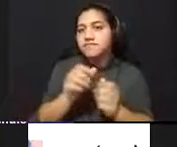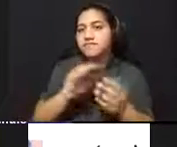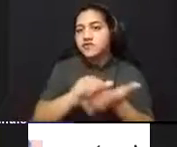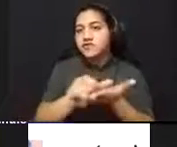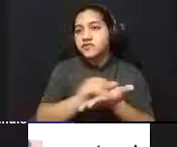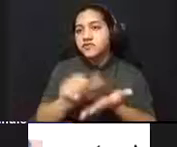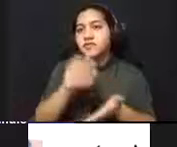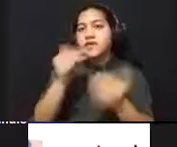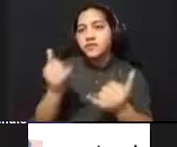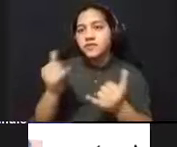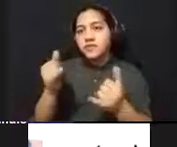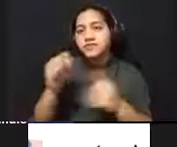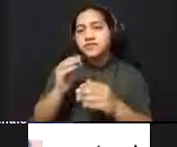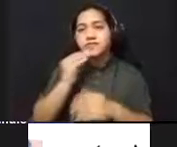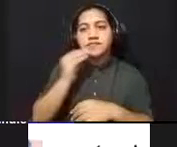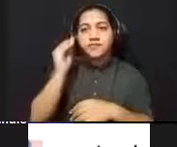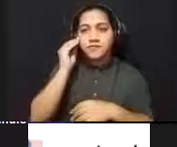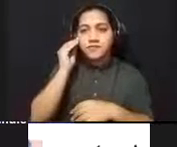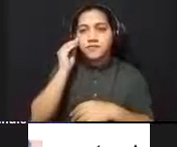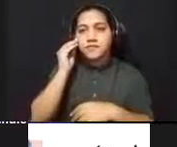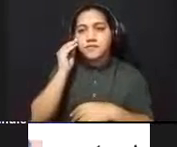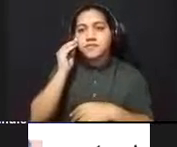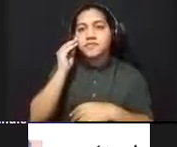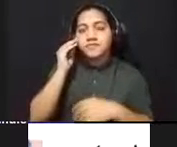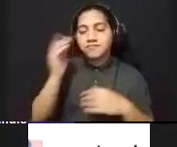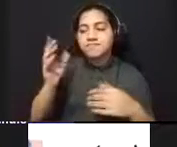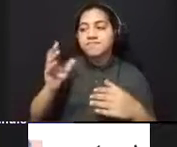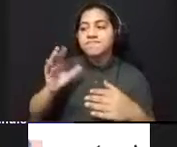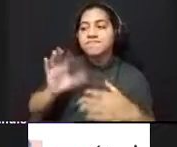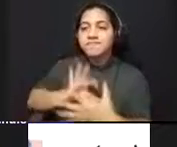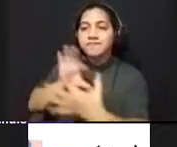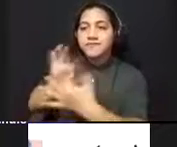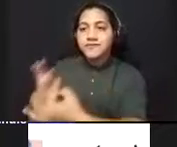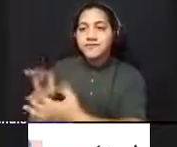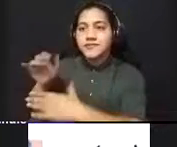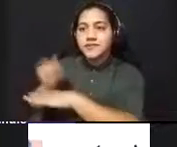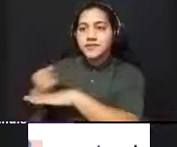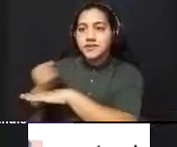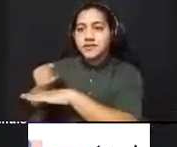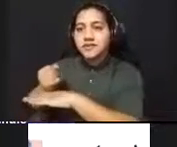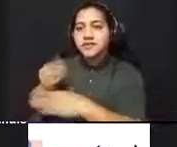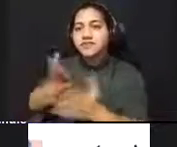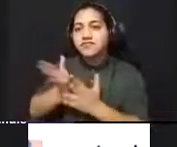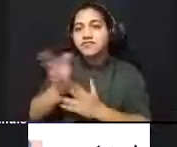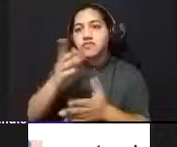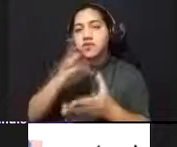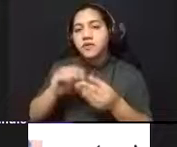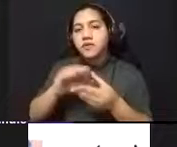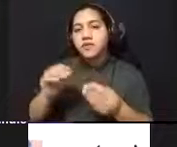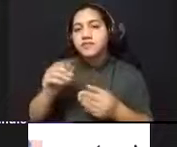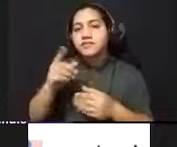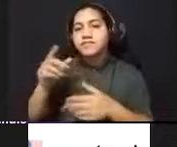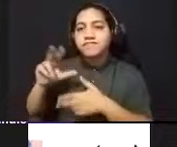su hogar. Los acercaba a la isla a través de un cuento folclórico que ha sobrevivido al huracán